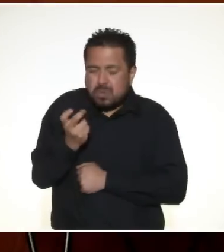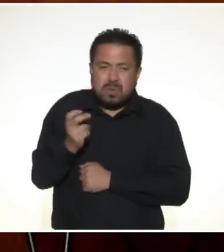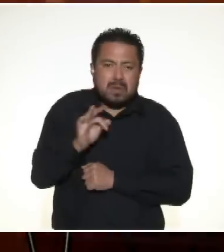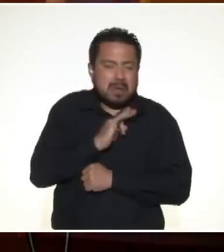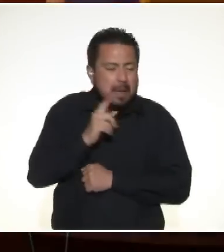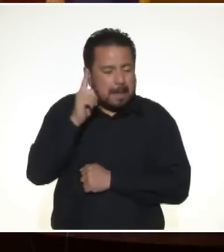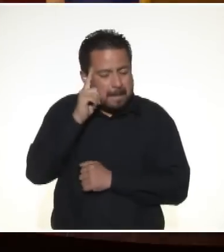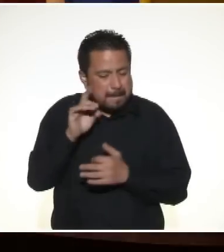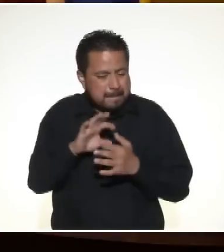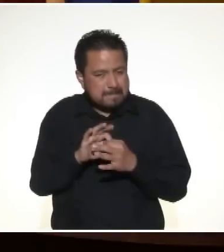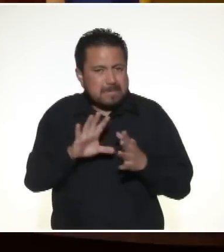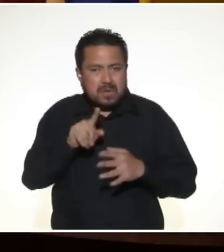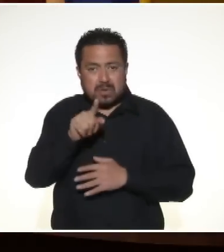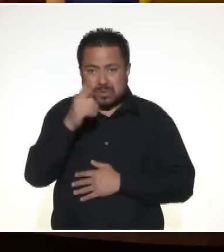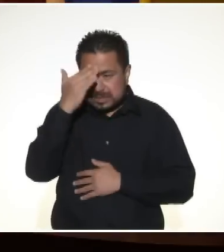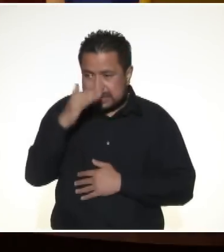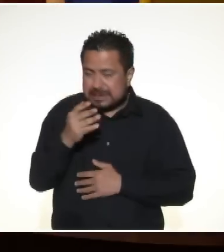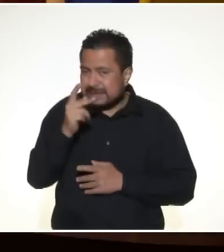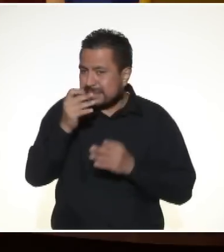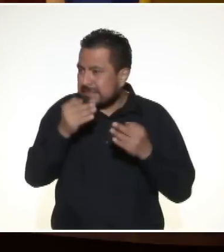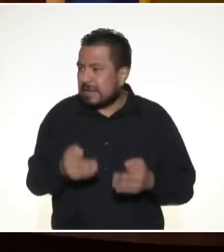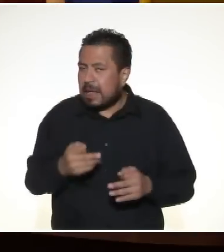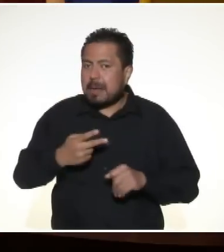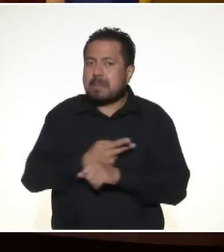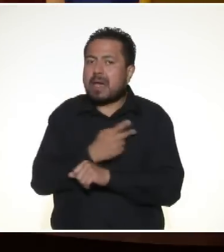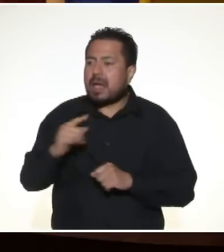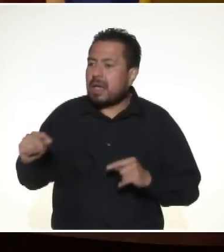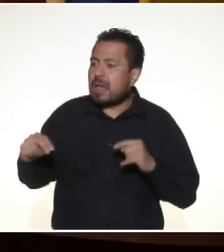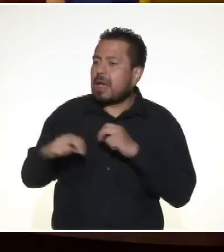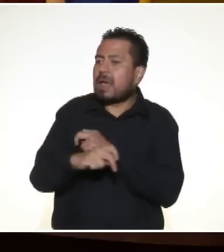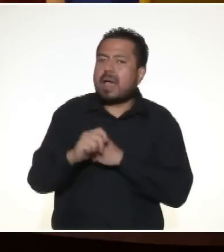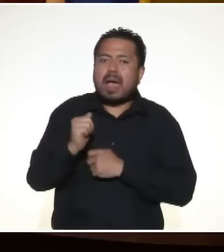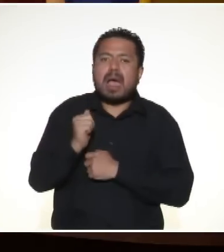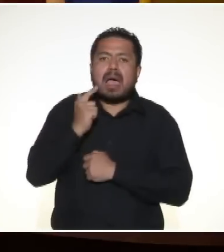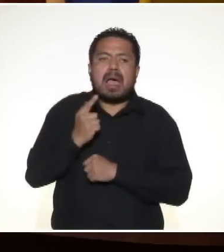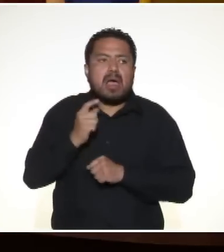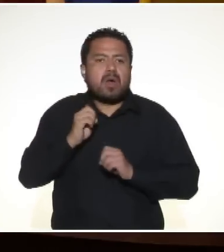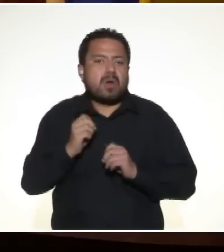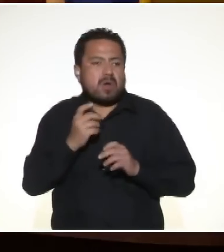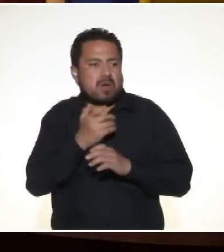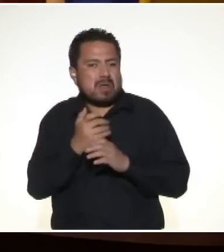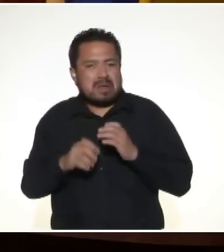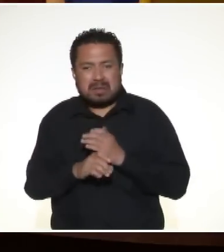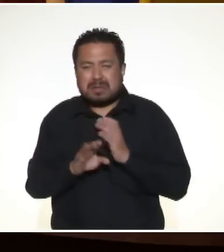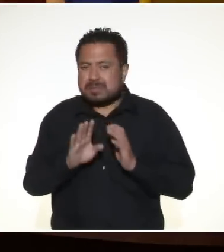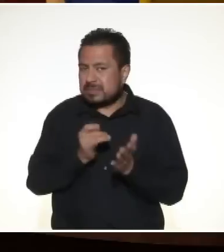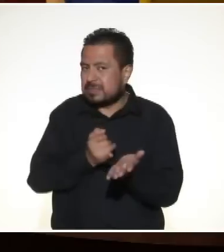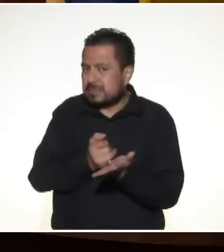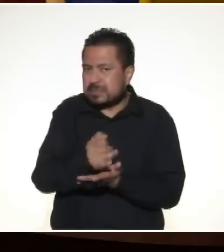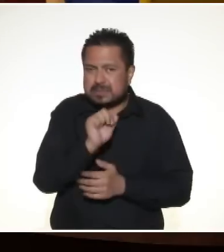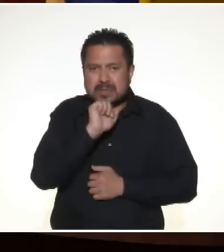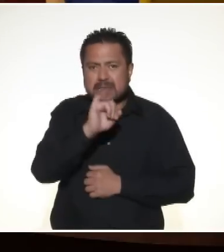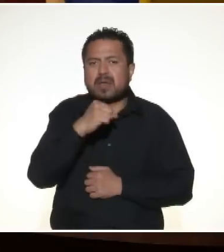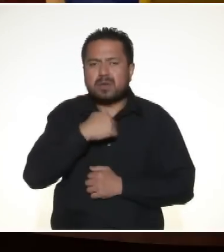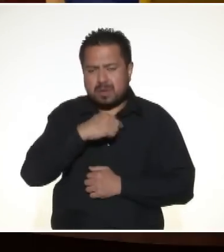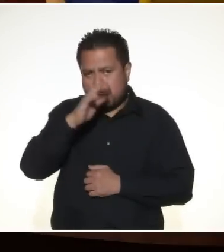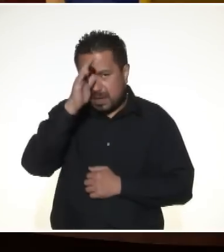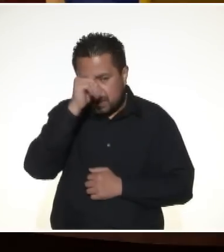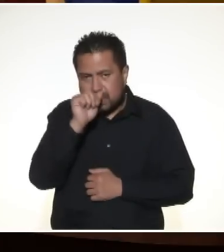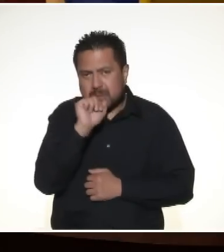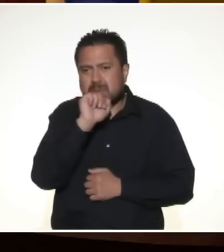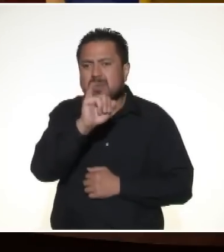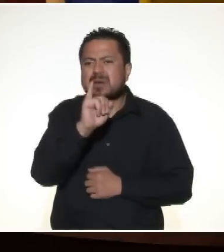te distraes, tú no sabes si va a pasar a alguien o va a pasar algo en ese momento. Entonces, definitivamente yo sí estoy de acuerdo